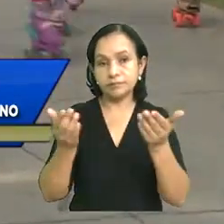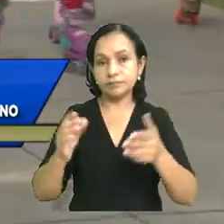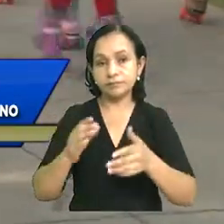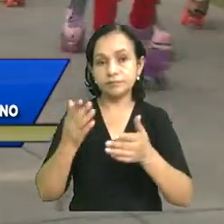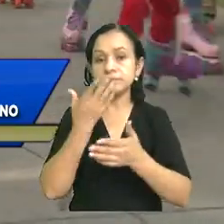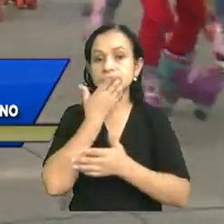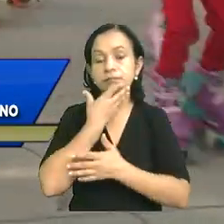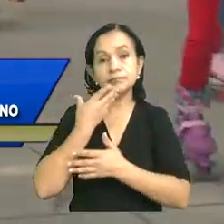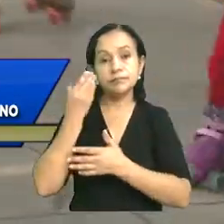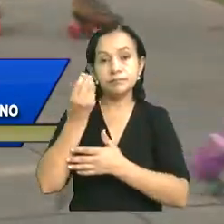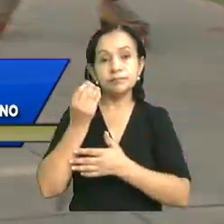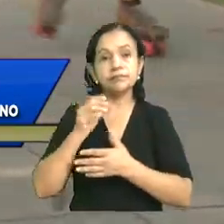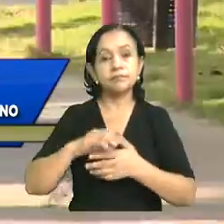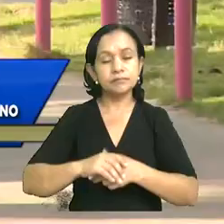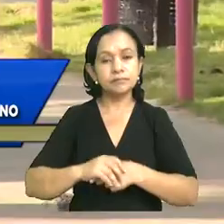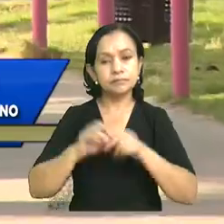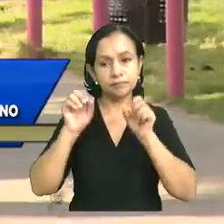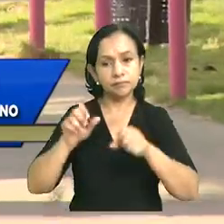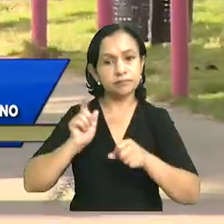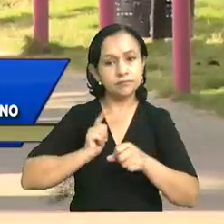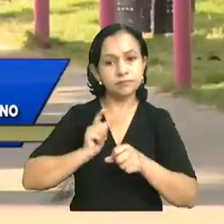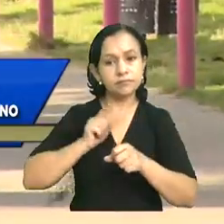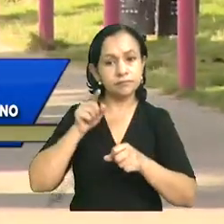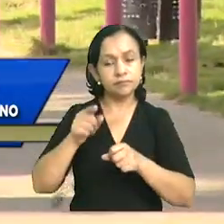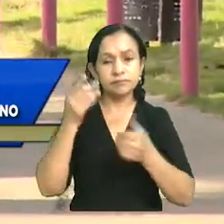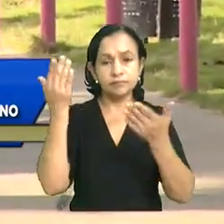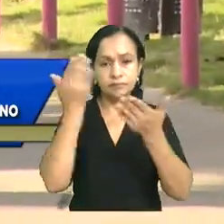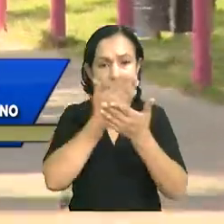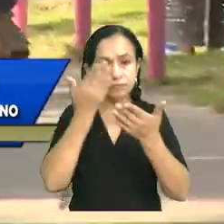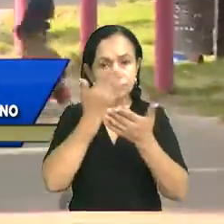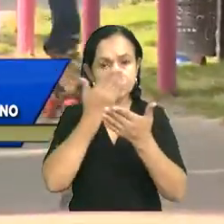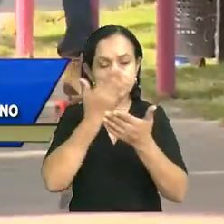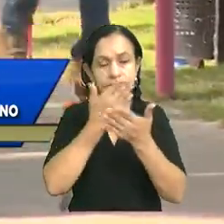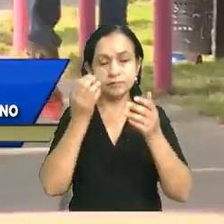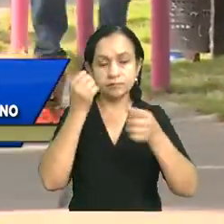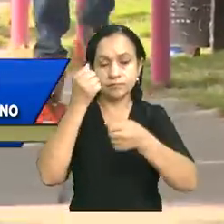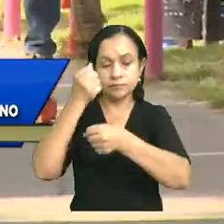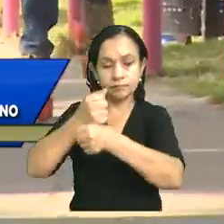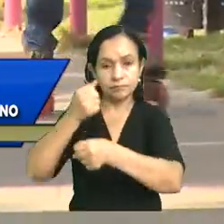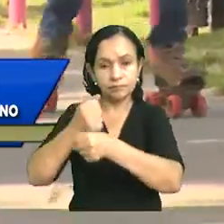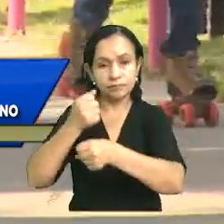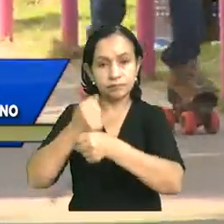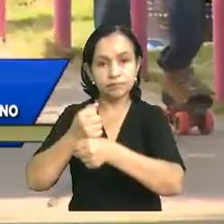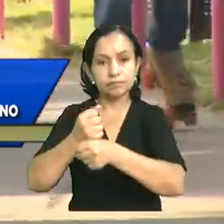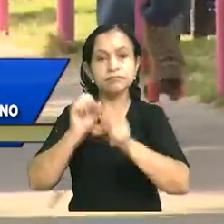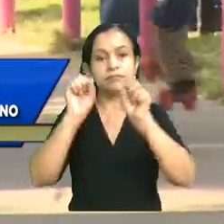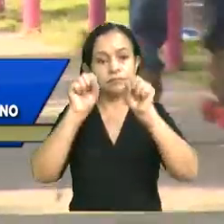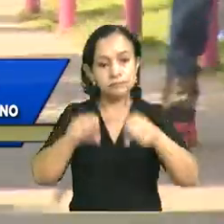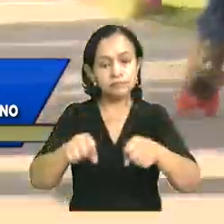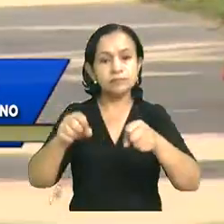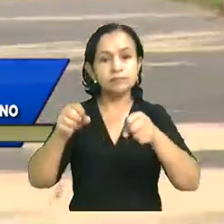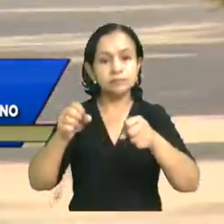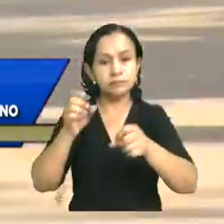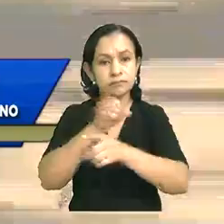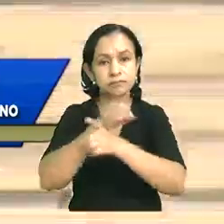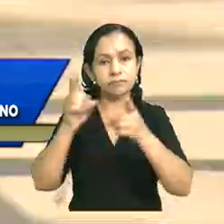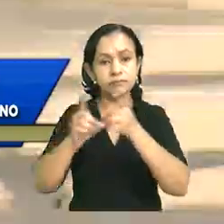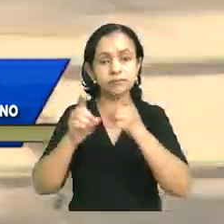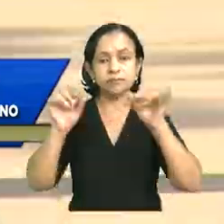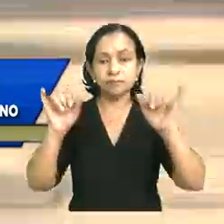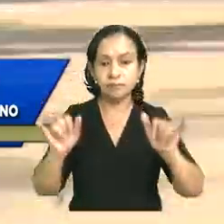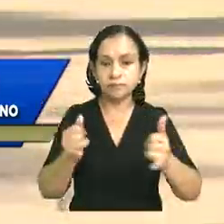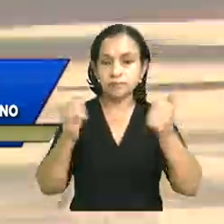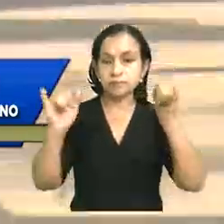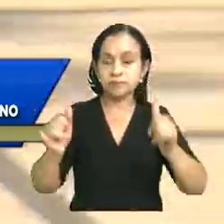nuestros jóvenes tienen que tener, además de sus estudios y de su trabajo, pero también ellos deben de tener una recreación